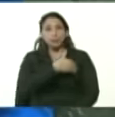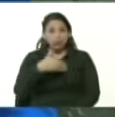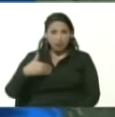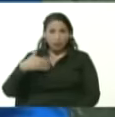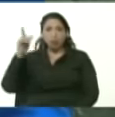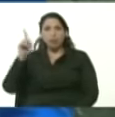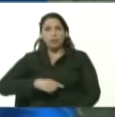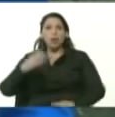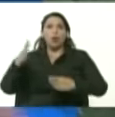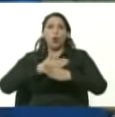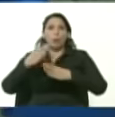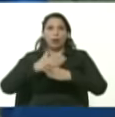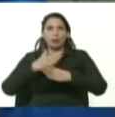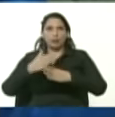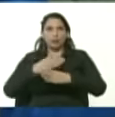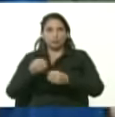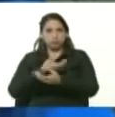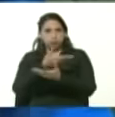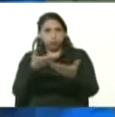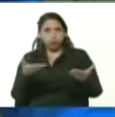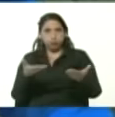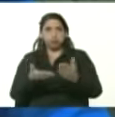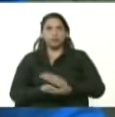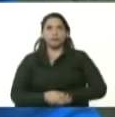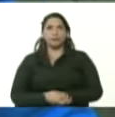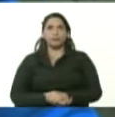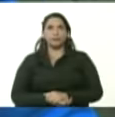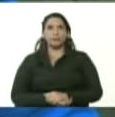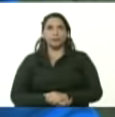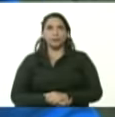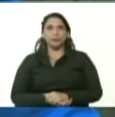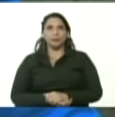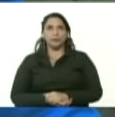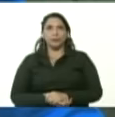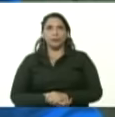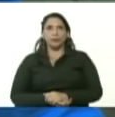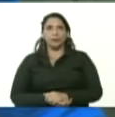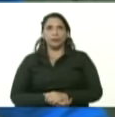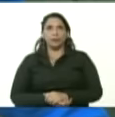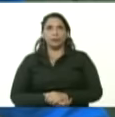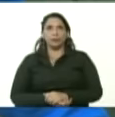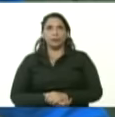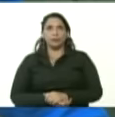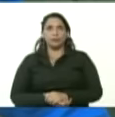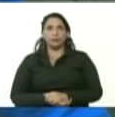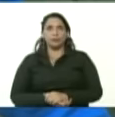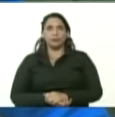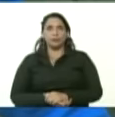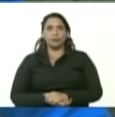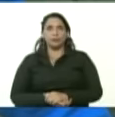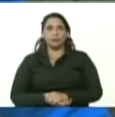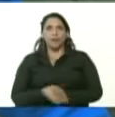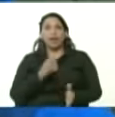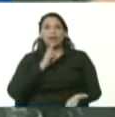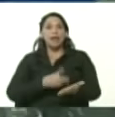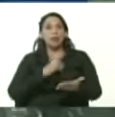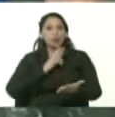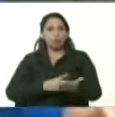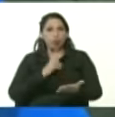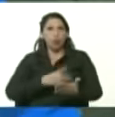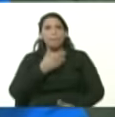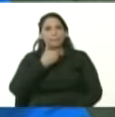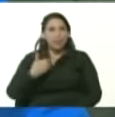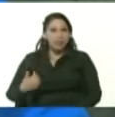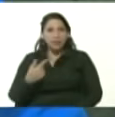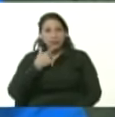compartir, los traductores me han pedido que hable lento para poder llevar a cabo la traducción,